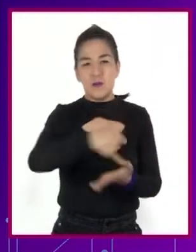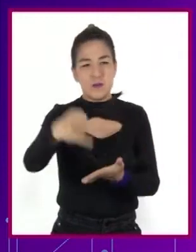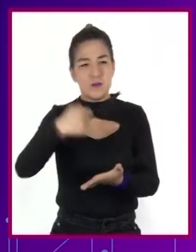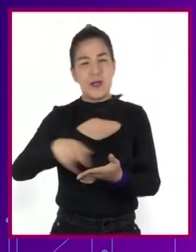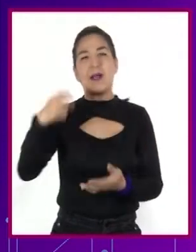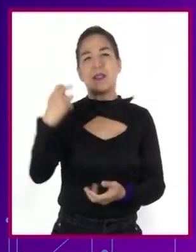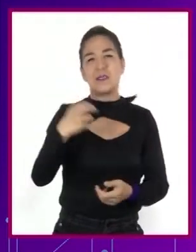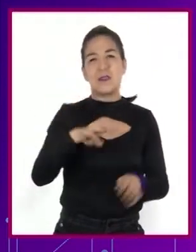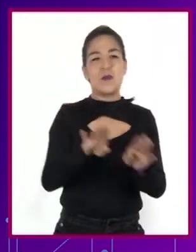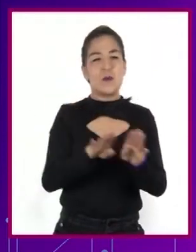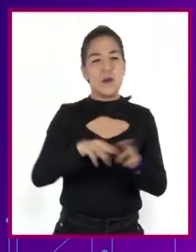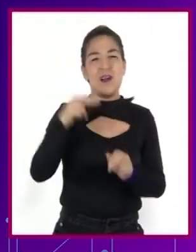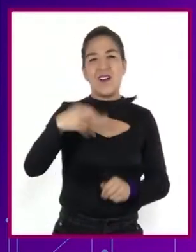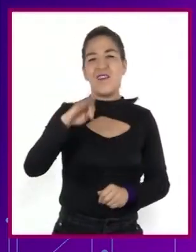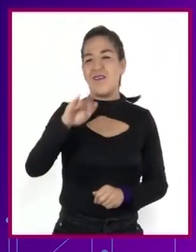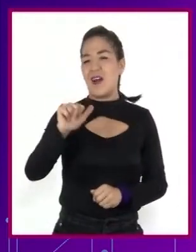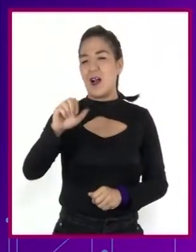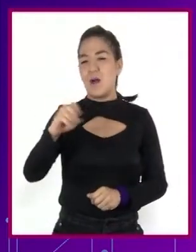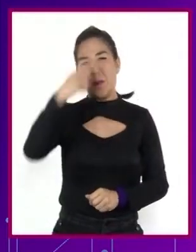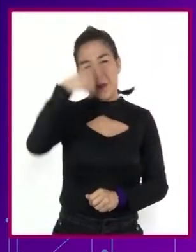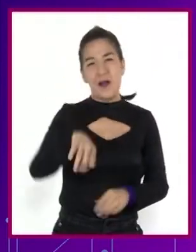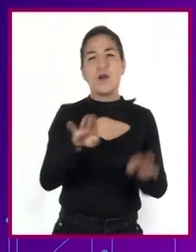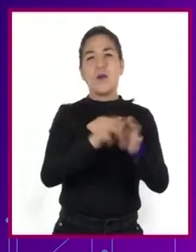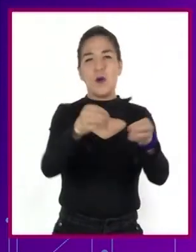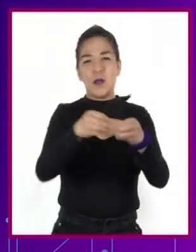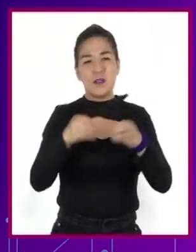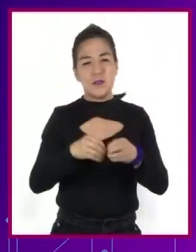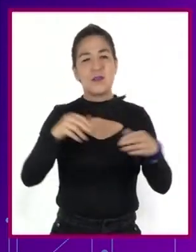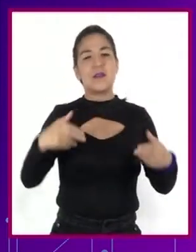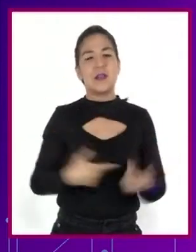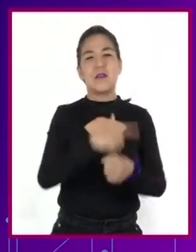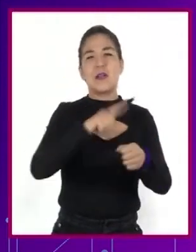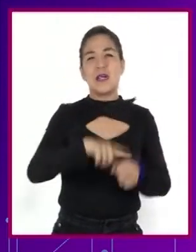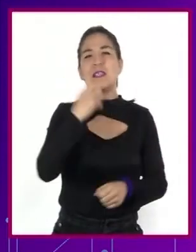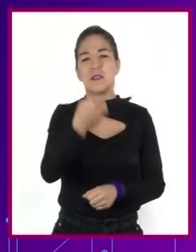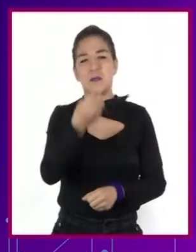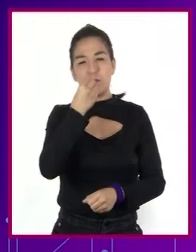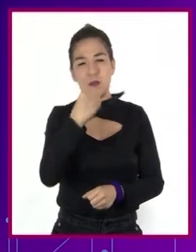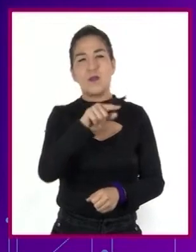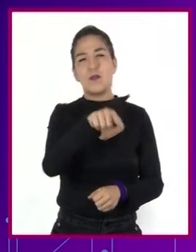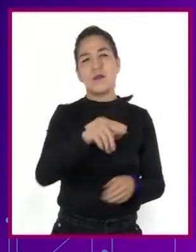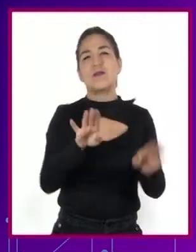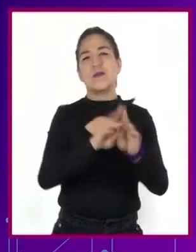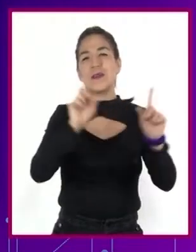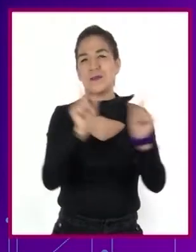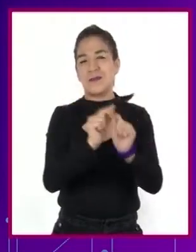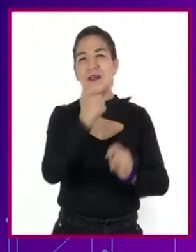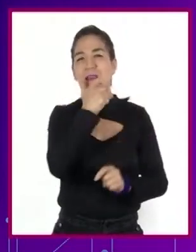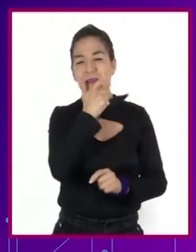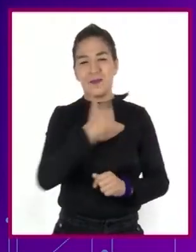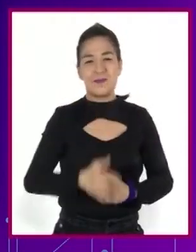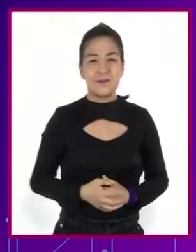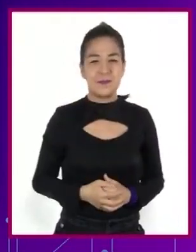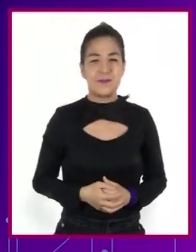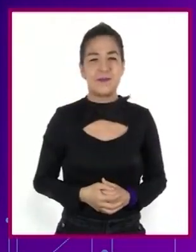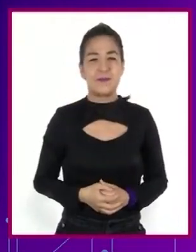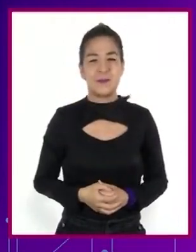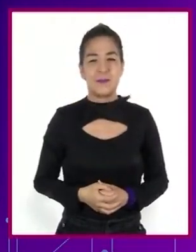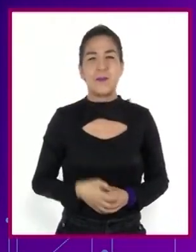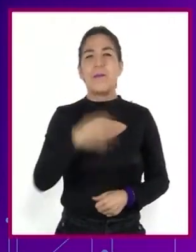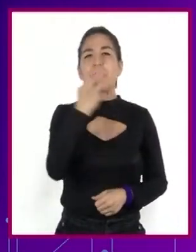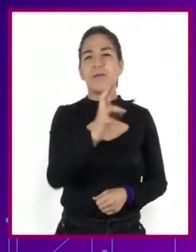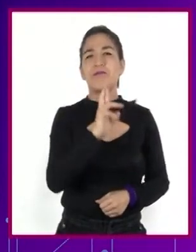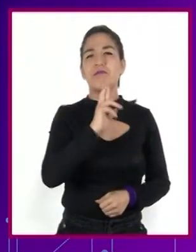las Naciones Unidas para la Alimentación y la Agricultura, la FAO por sus siglas en inglés. Los